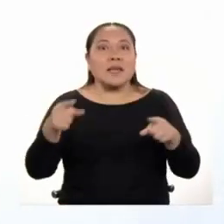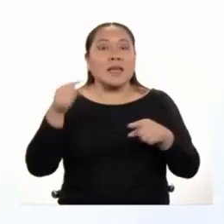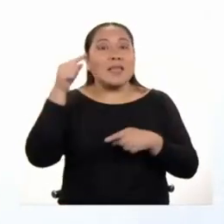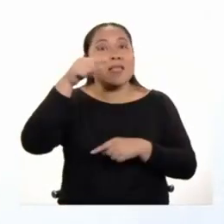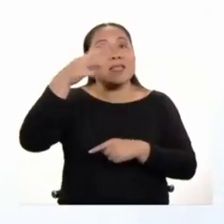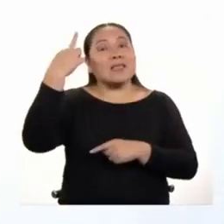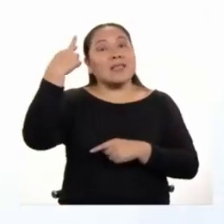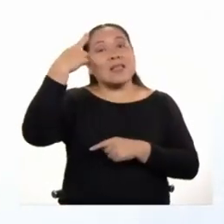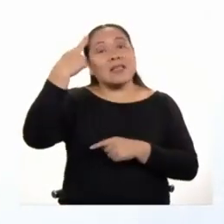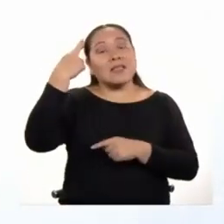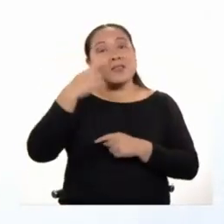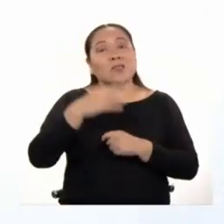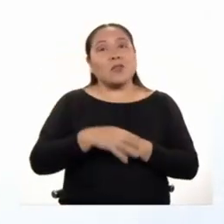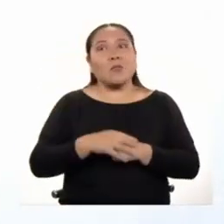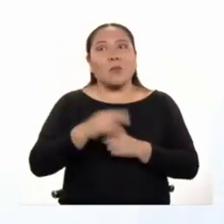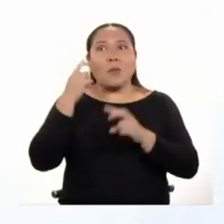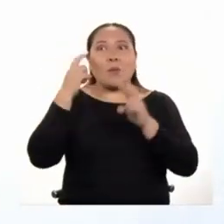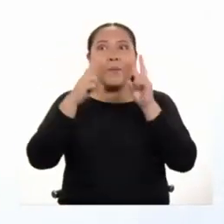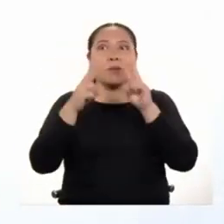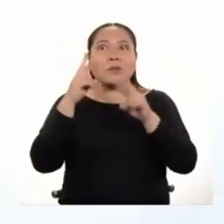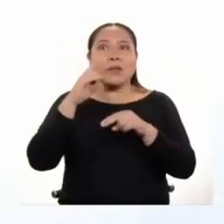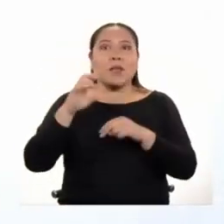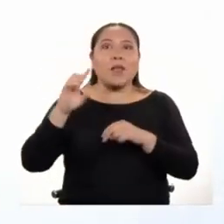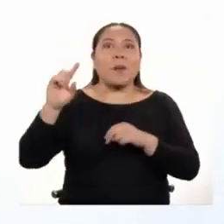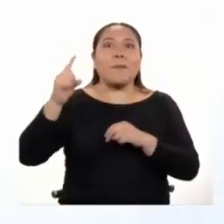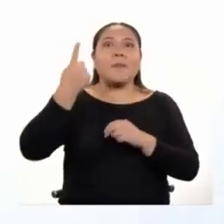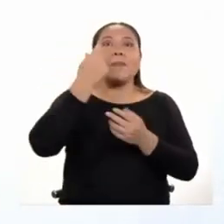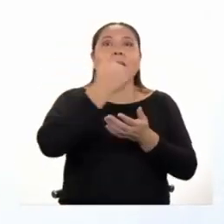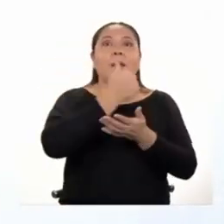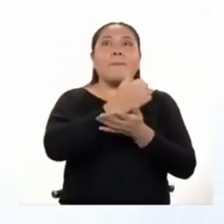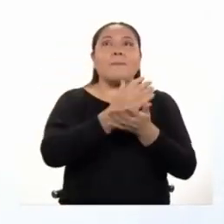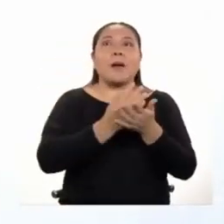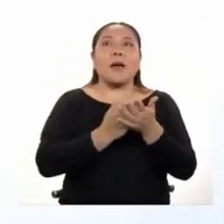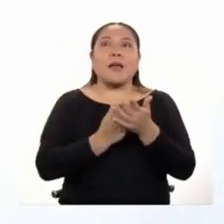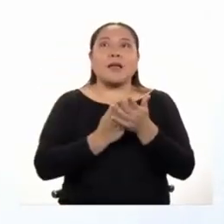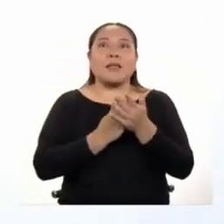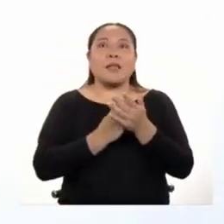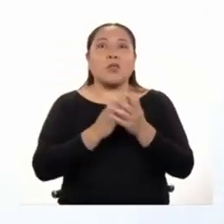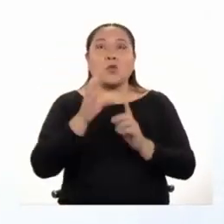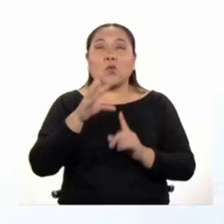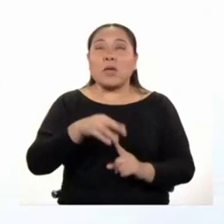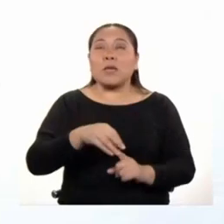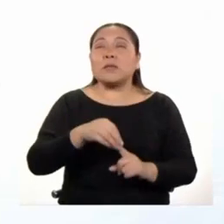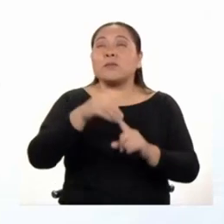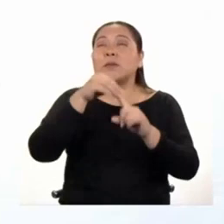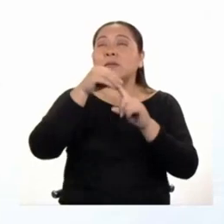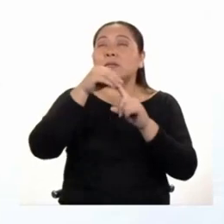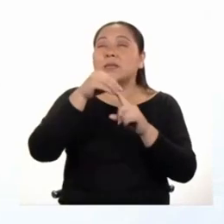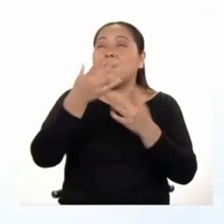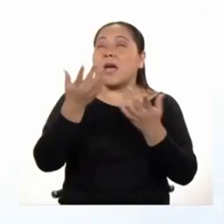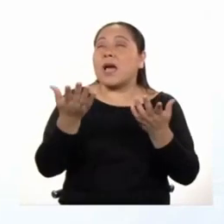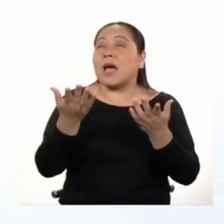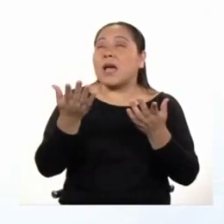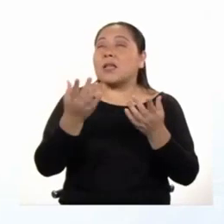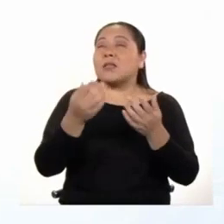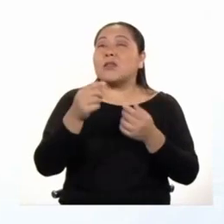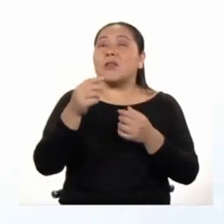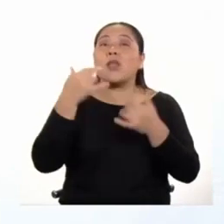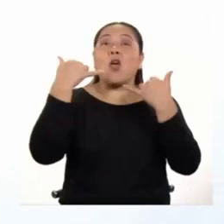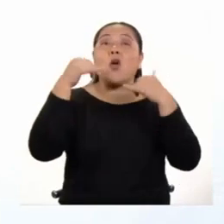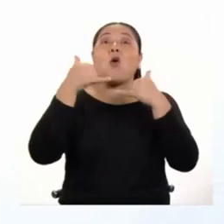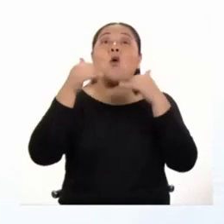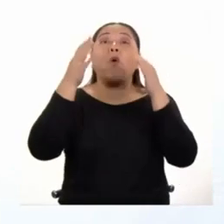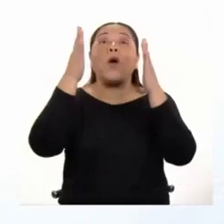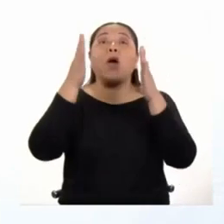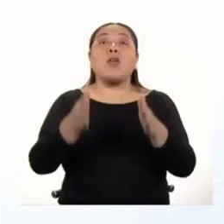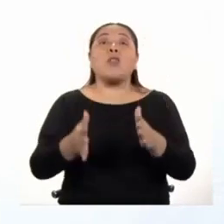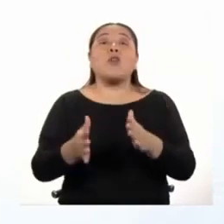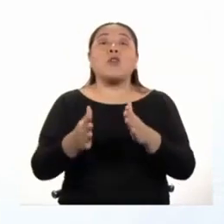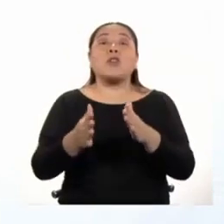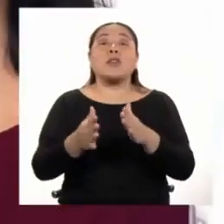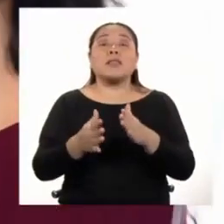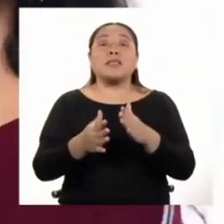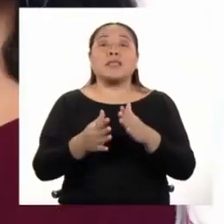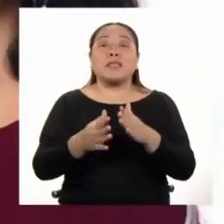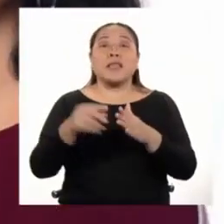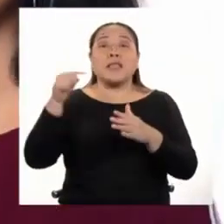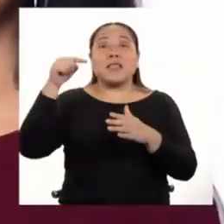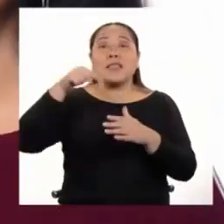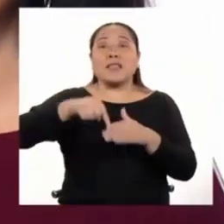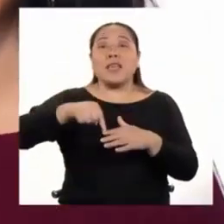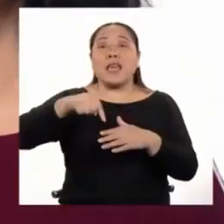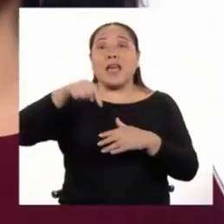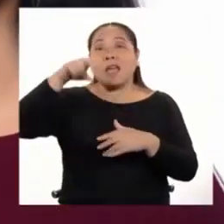ello que vamos a ver la primera parte de un especial sobre los jugadores de fútbol masculino del